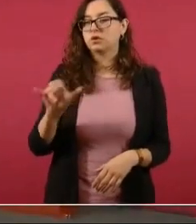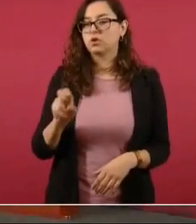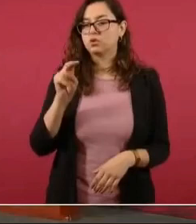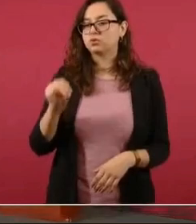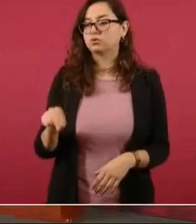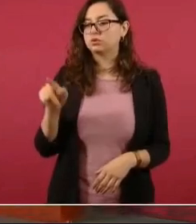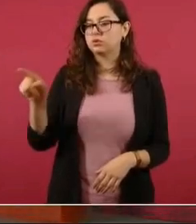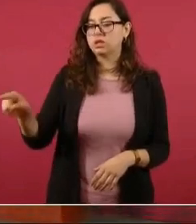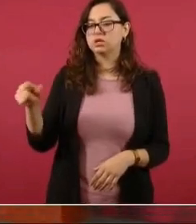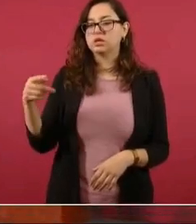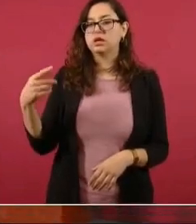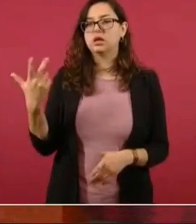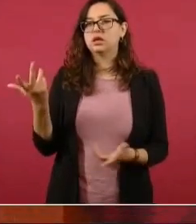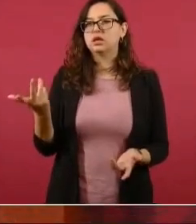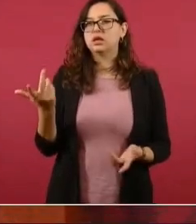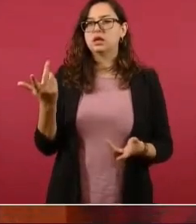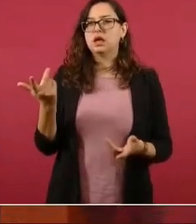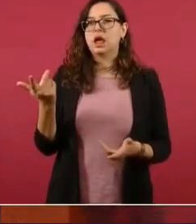Azuela,